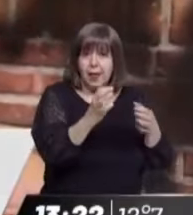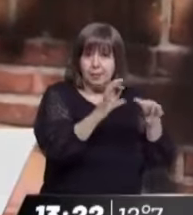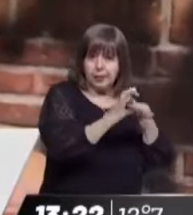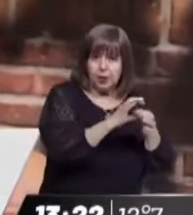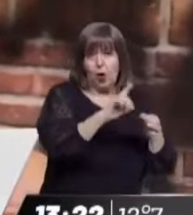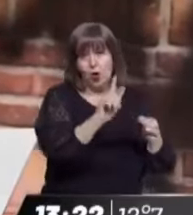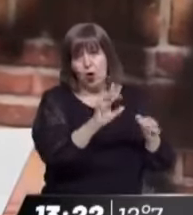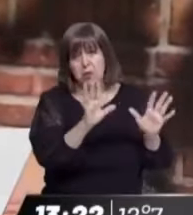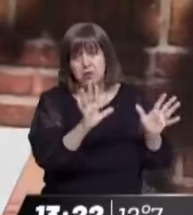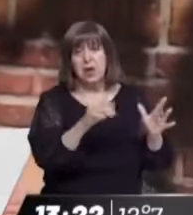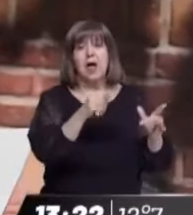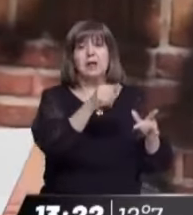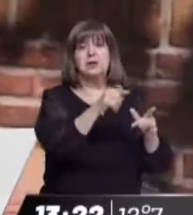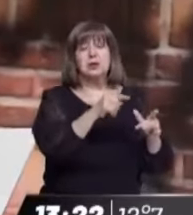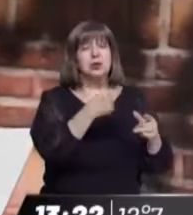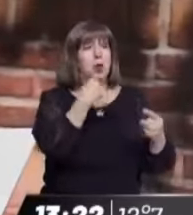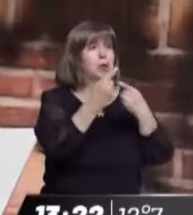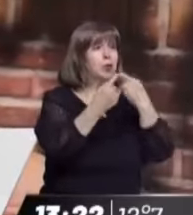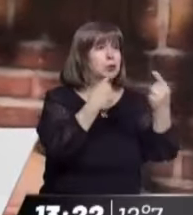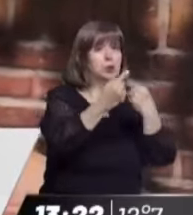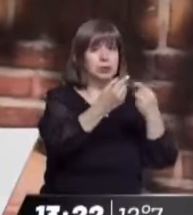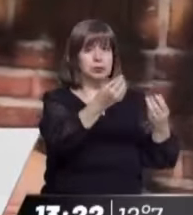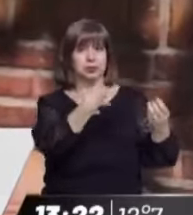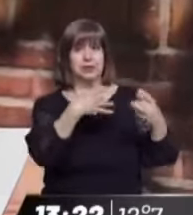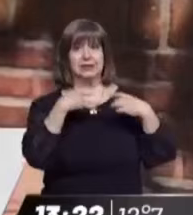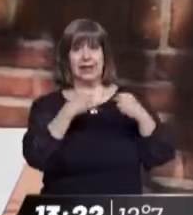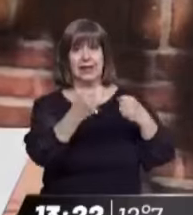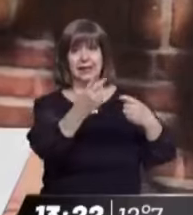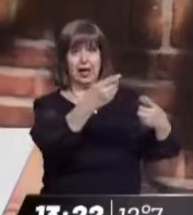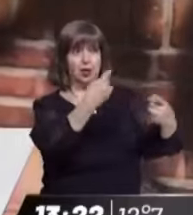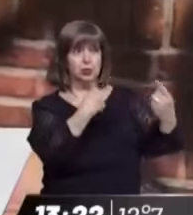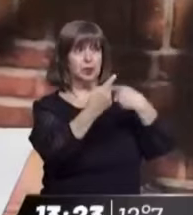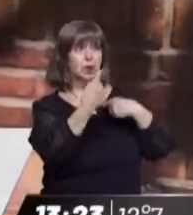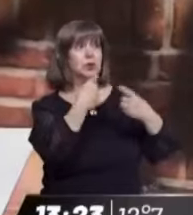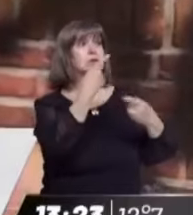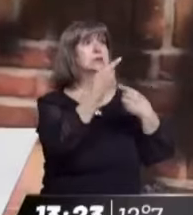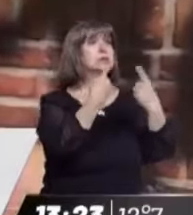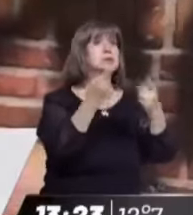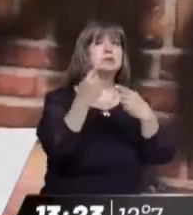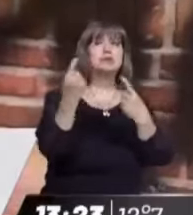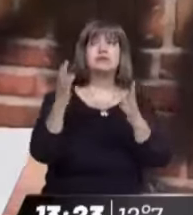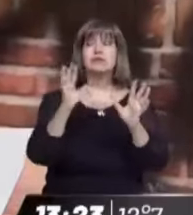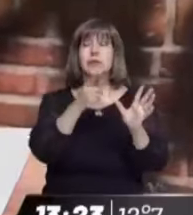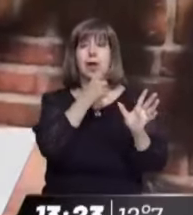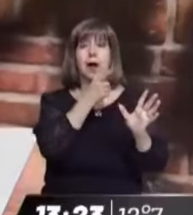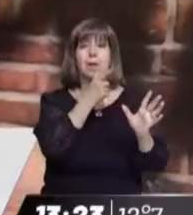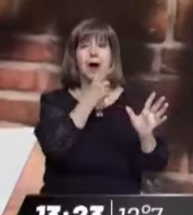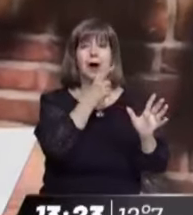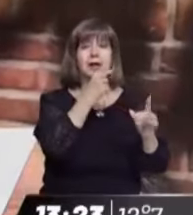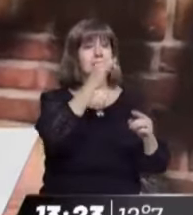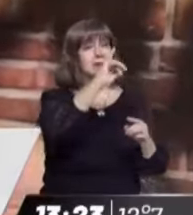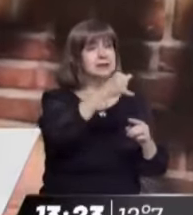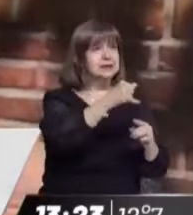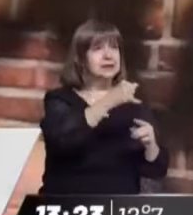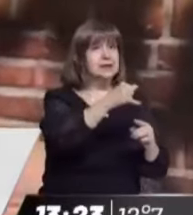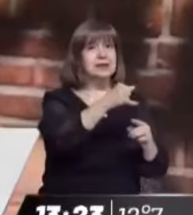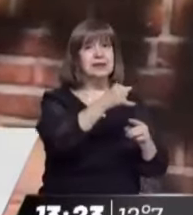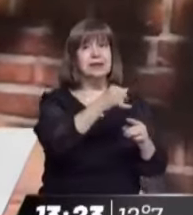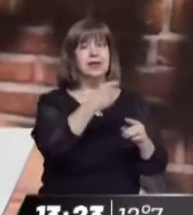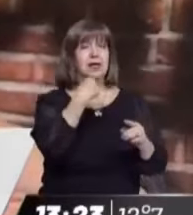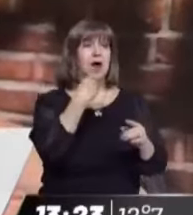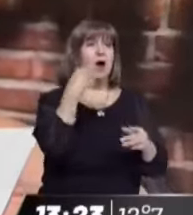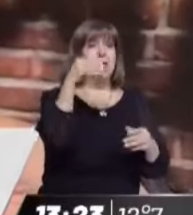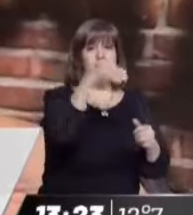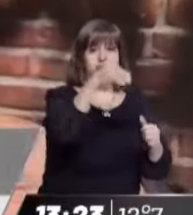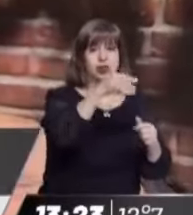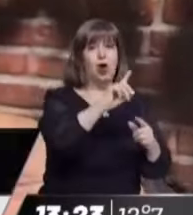consideramos, por lo que los relevamientos que nos están trayendo los secretariados departamentales, que va a ser una decisión dispar, va a haber nuevamente una decisión